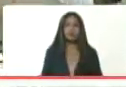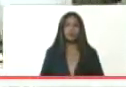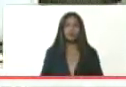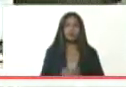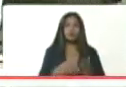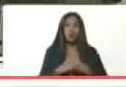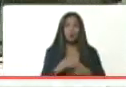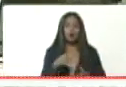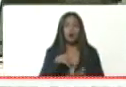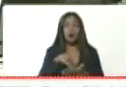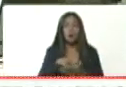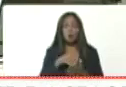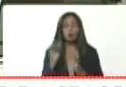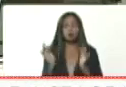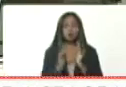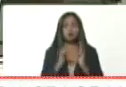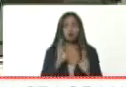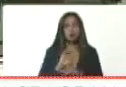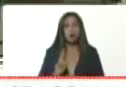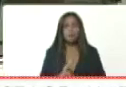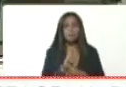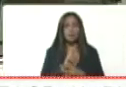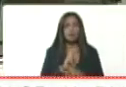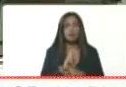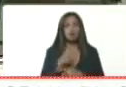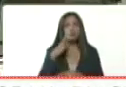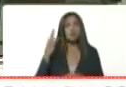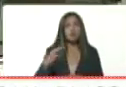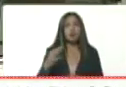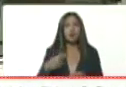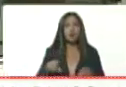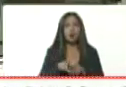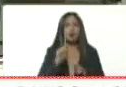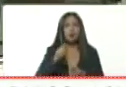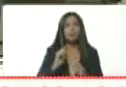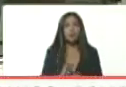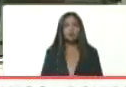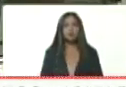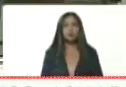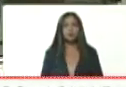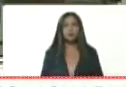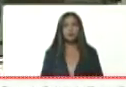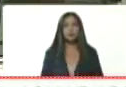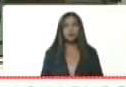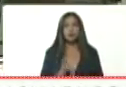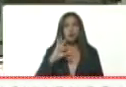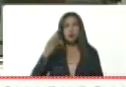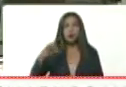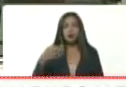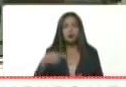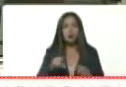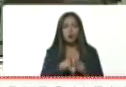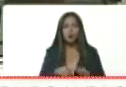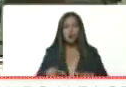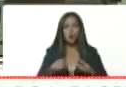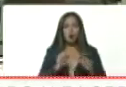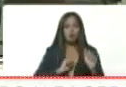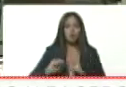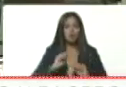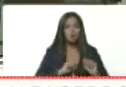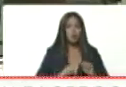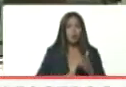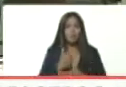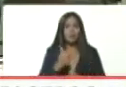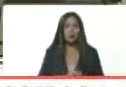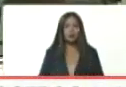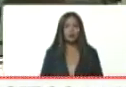vamos para carabobo de manera inmediata de guarenas guarenas guarenas guarenas 40 se la pasa movilizada vale